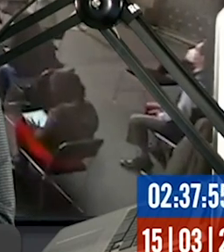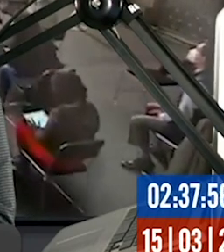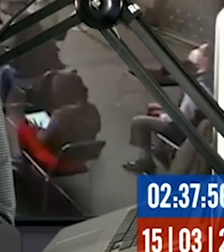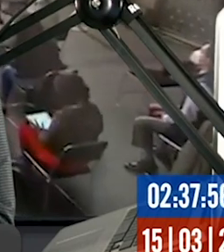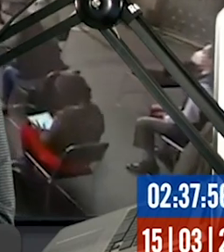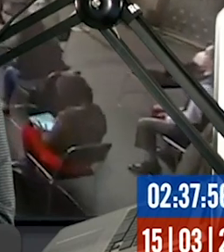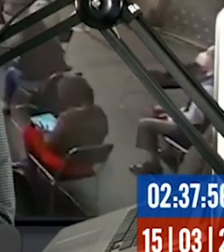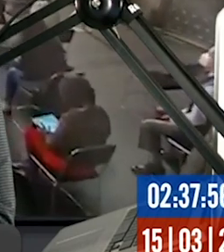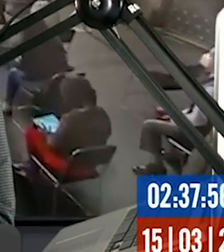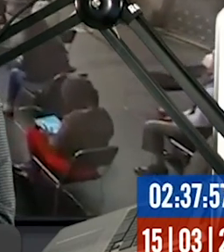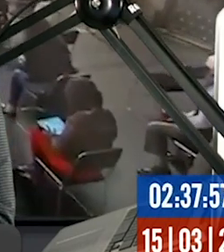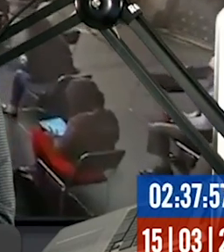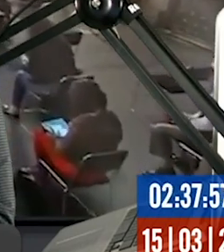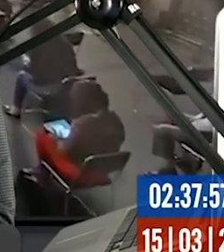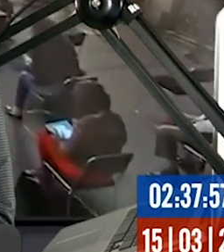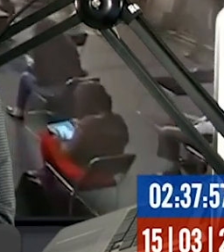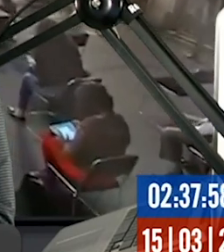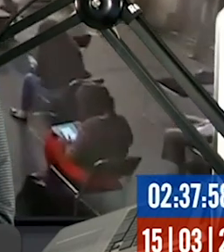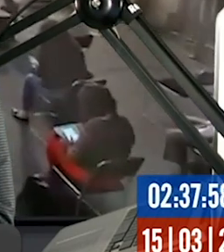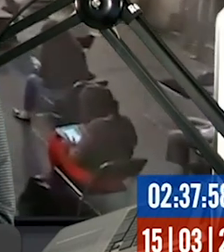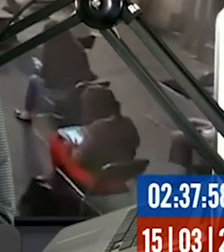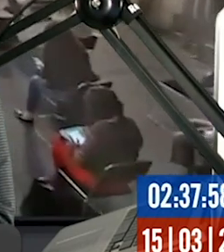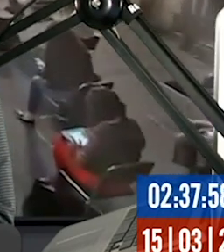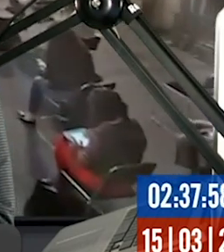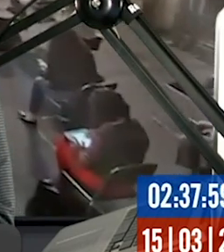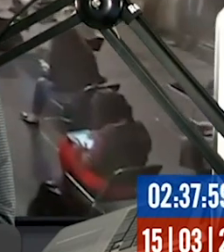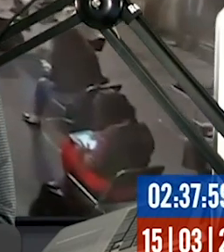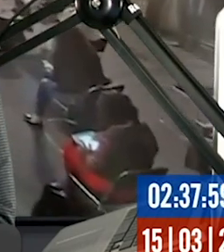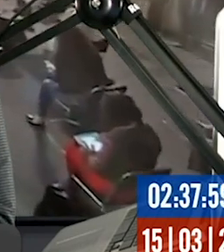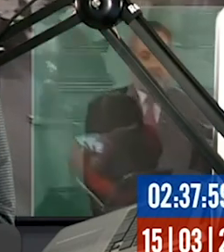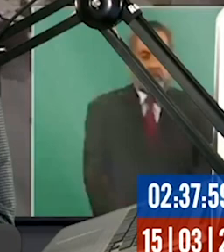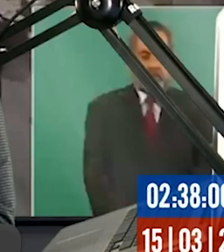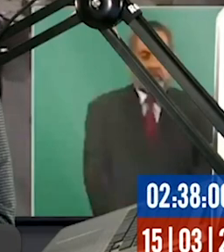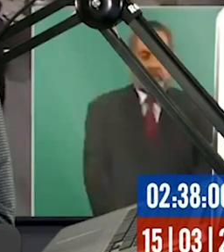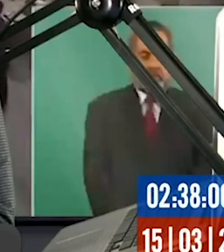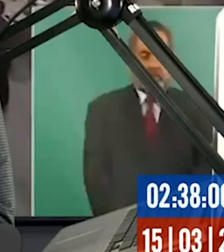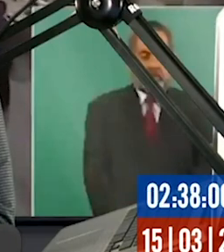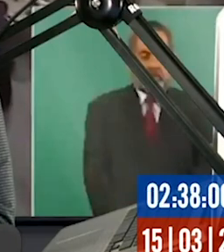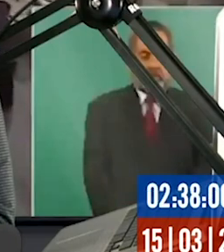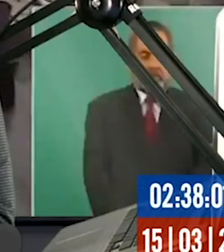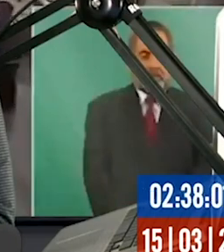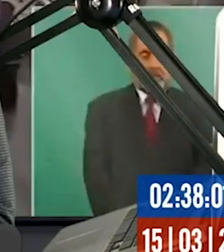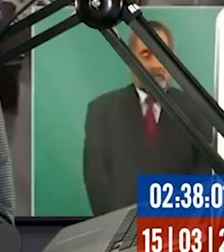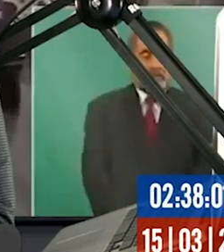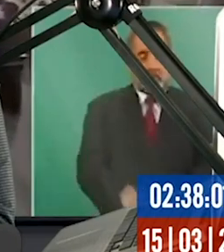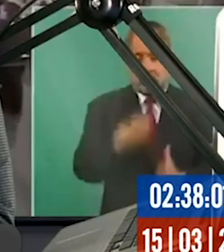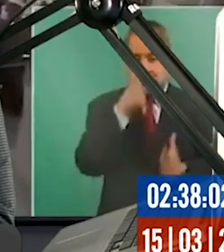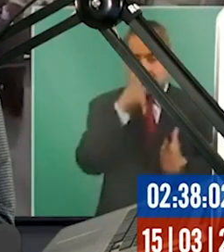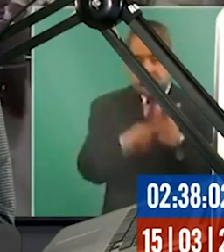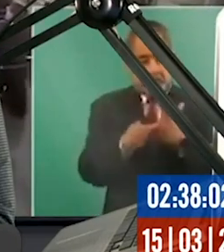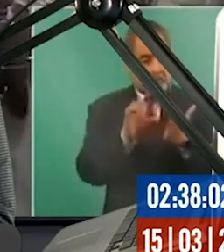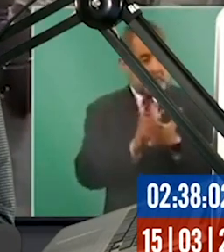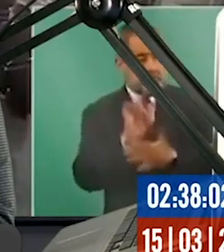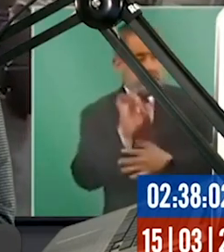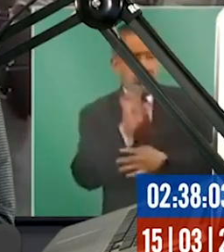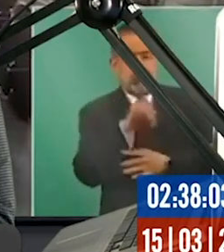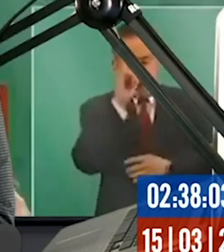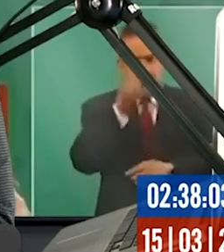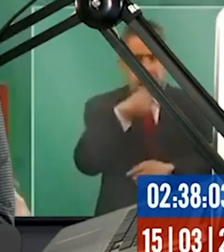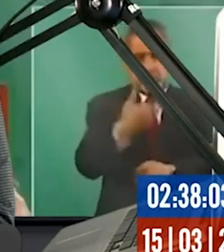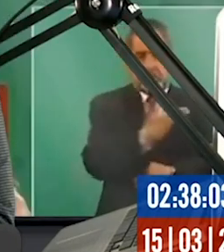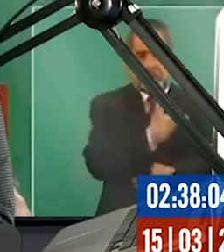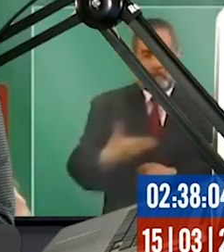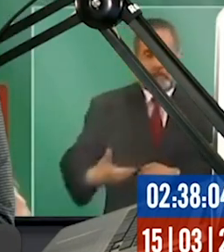en eso va es un largo camino todavía habrá que conocer más adelante la respuesta del presidente de la